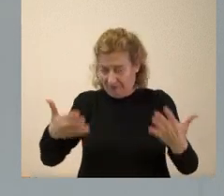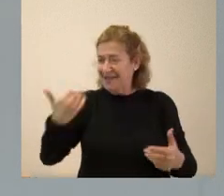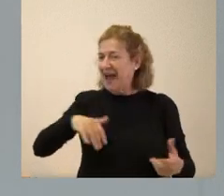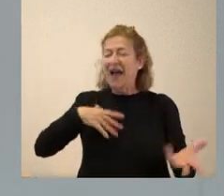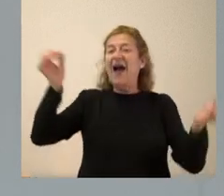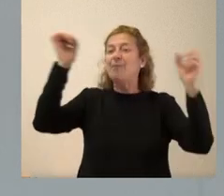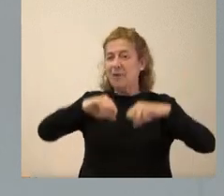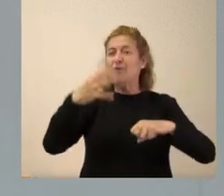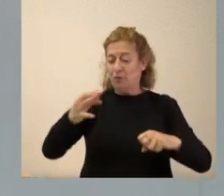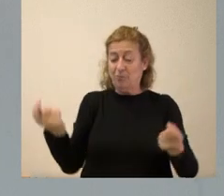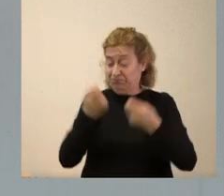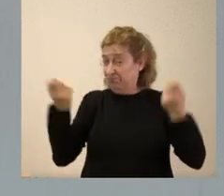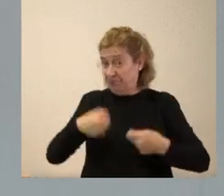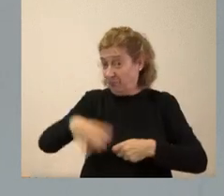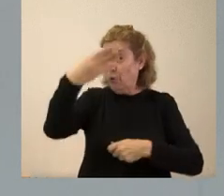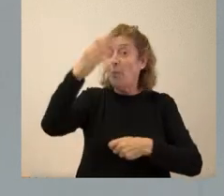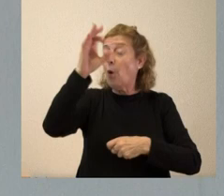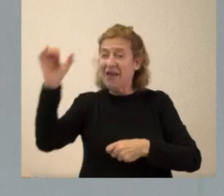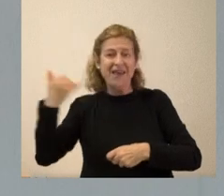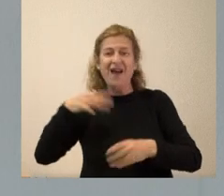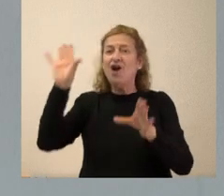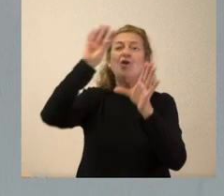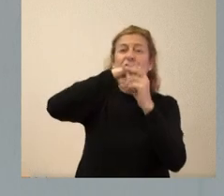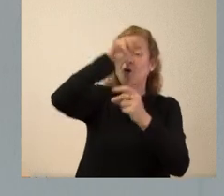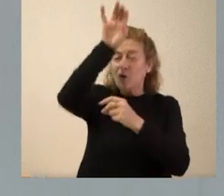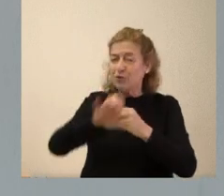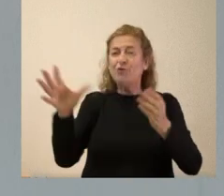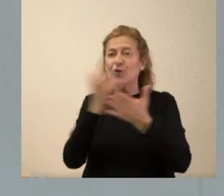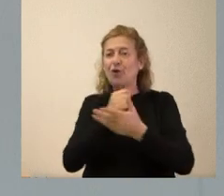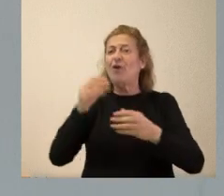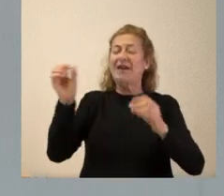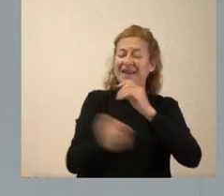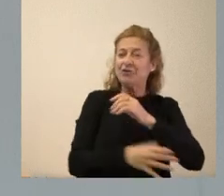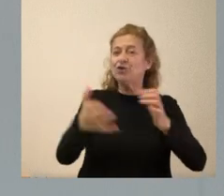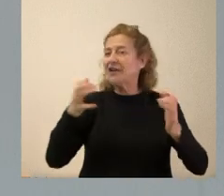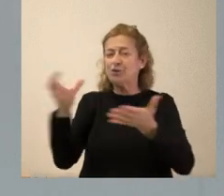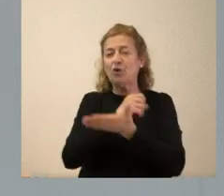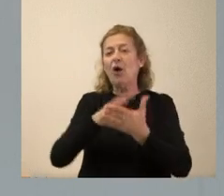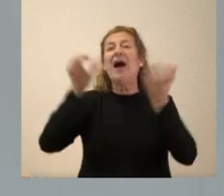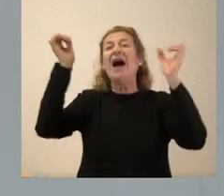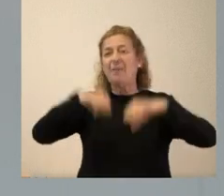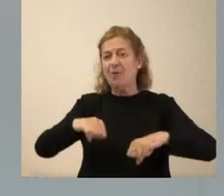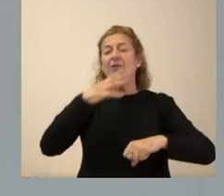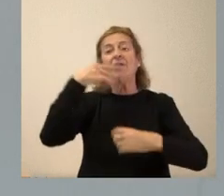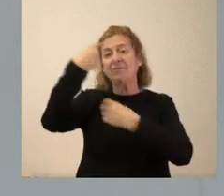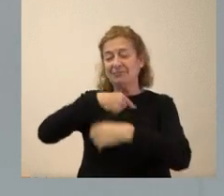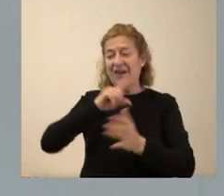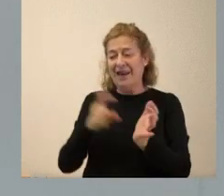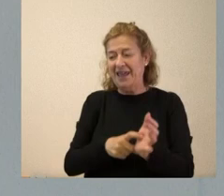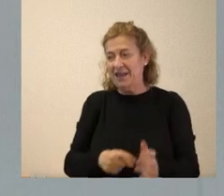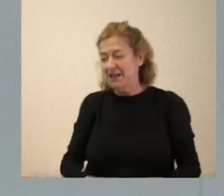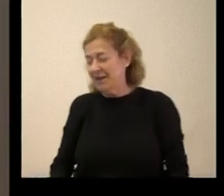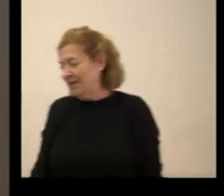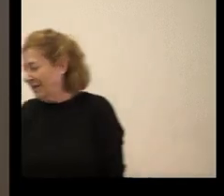se publicará y que en todo su contenido integral estado ingresado de gastos y texto articulado ha sido aprobado conforme a marca la normativa